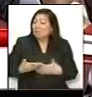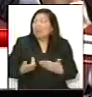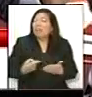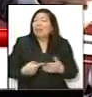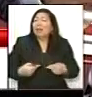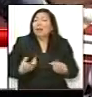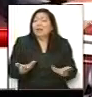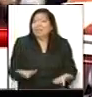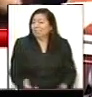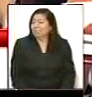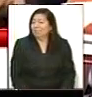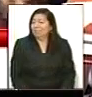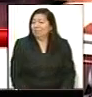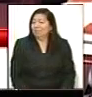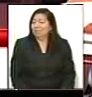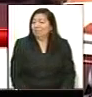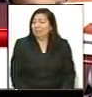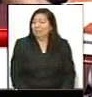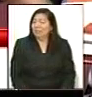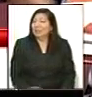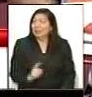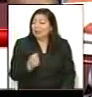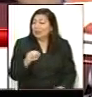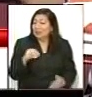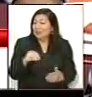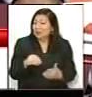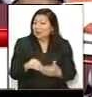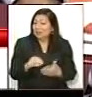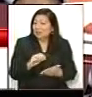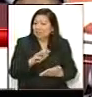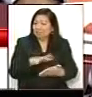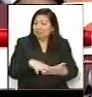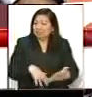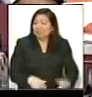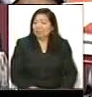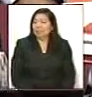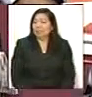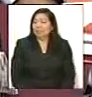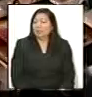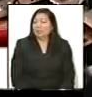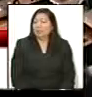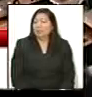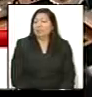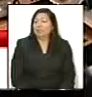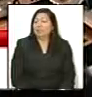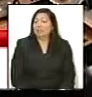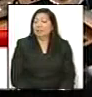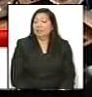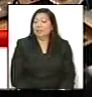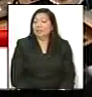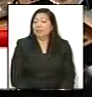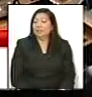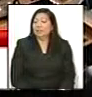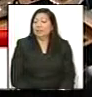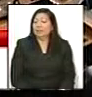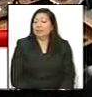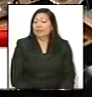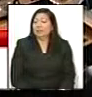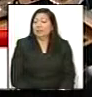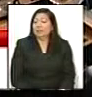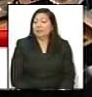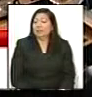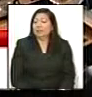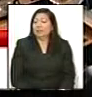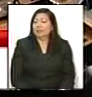debatir con el señor? ¿Qué vamos a debatir? Si ella su posición ya lo puso por escrito. Gracias, presidente. Gracias, congresista